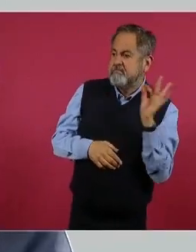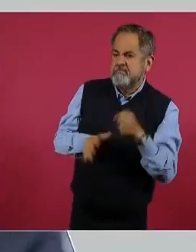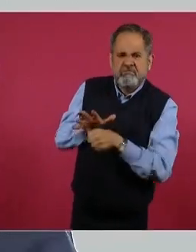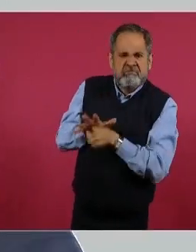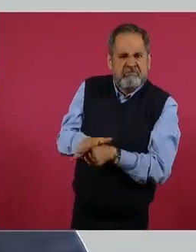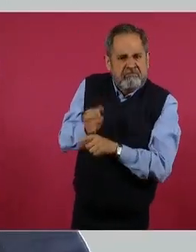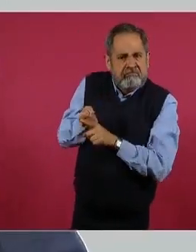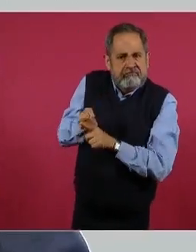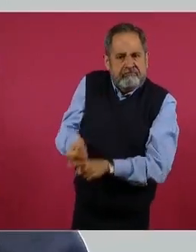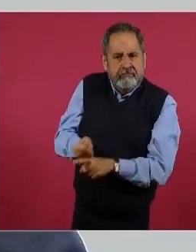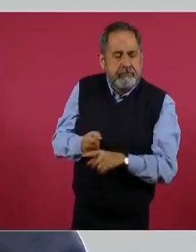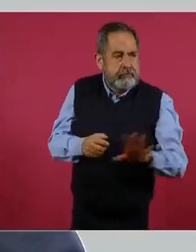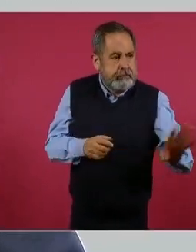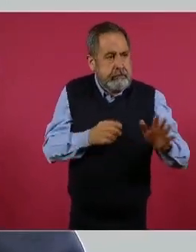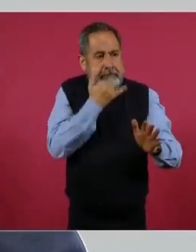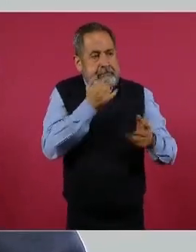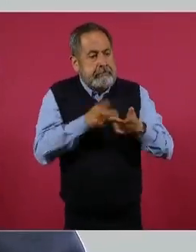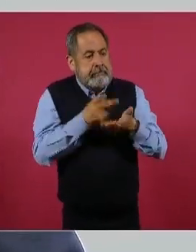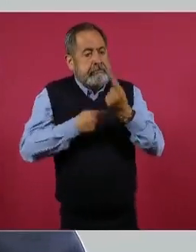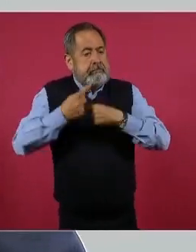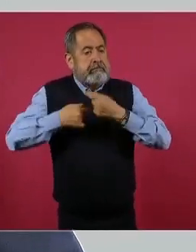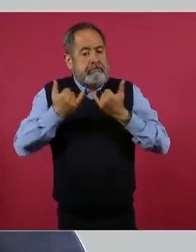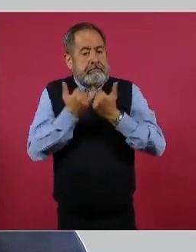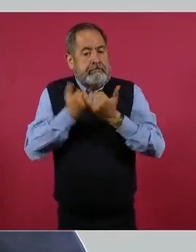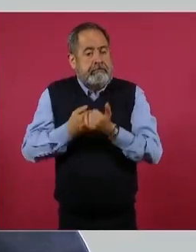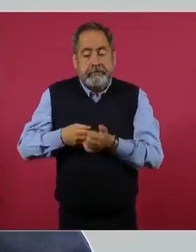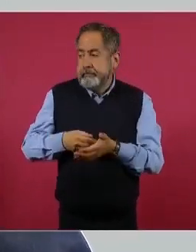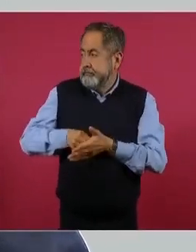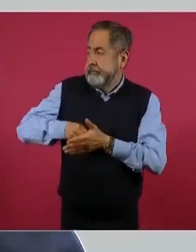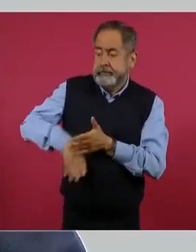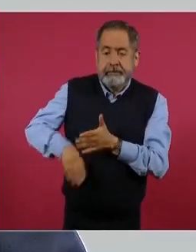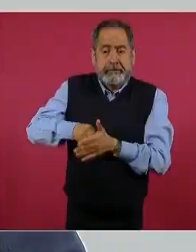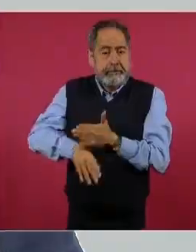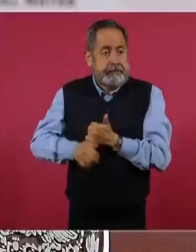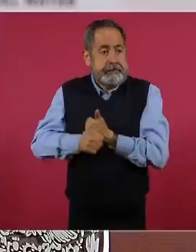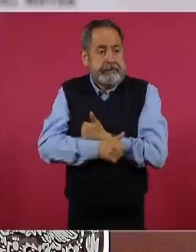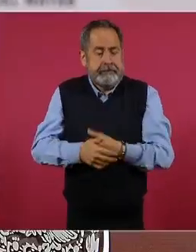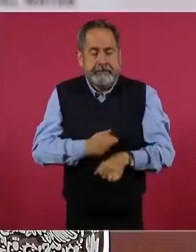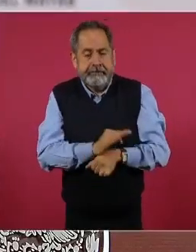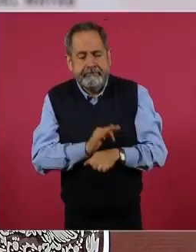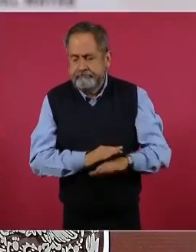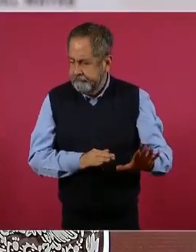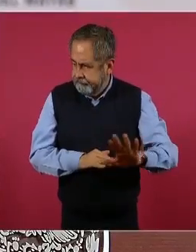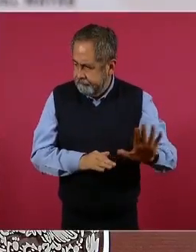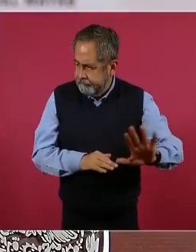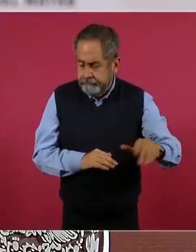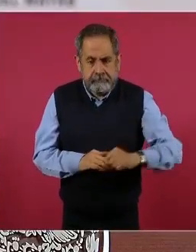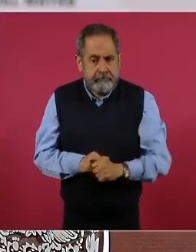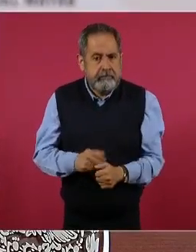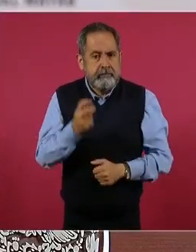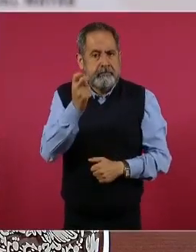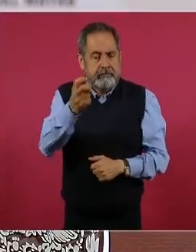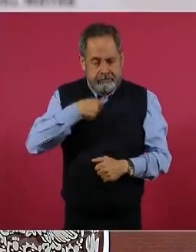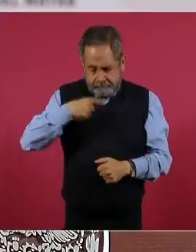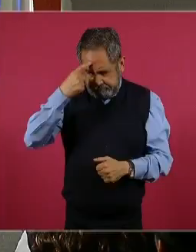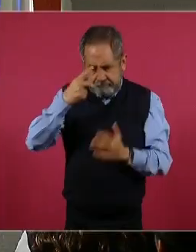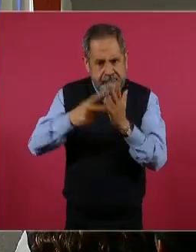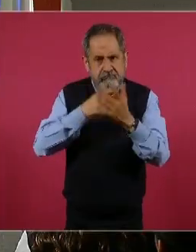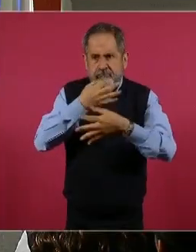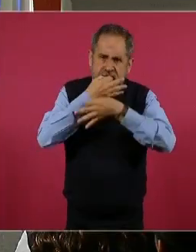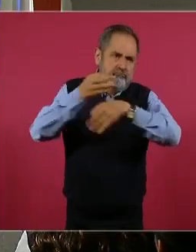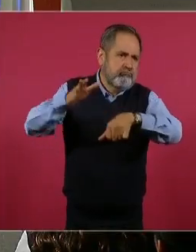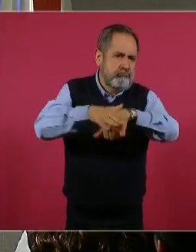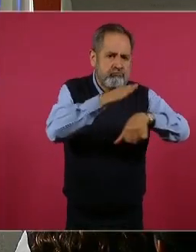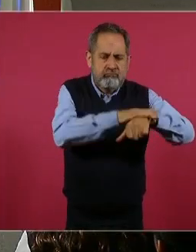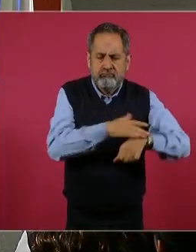institución para que vuelva a viejas prácticas de omisión o incluso de favoritismo. Frente a esto, reiteramos a la